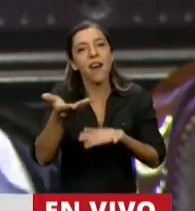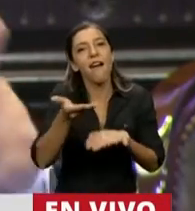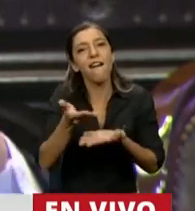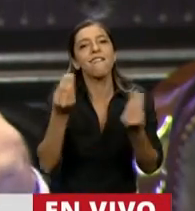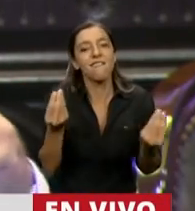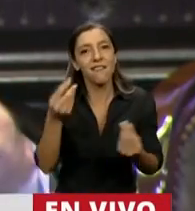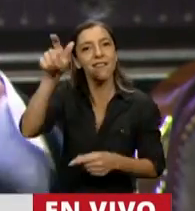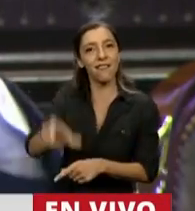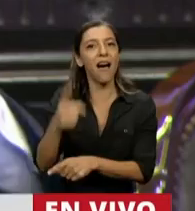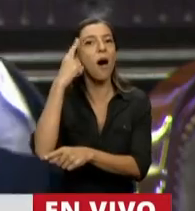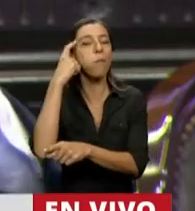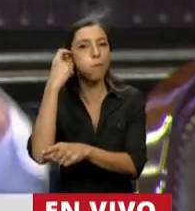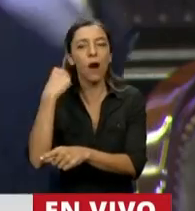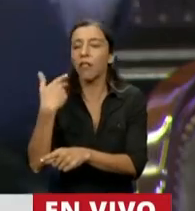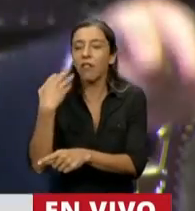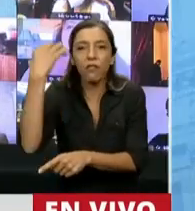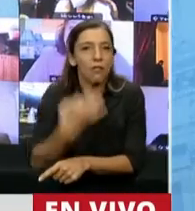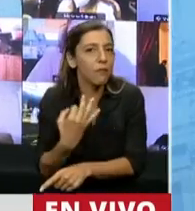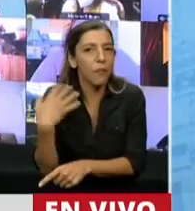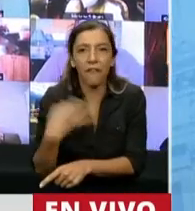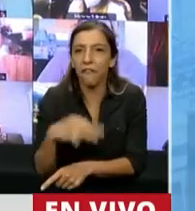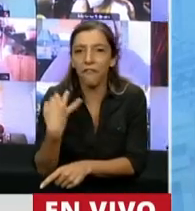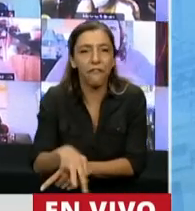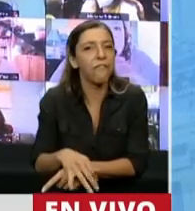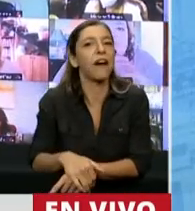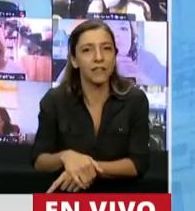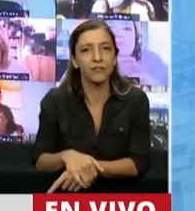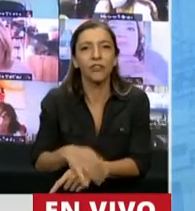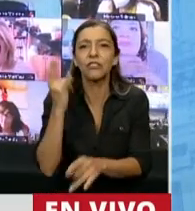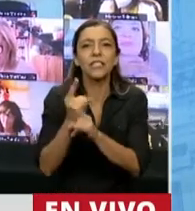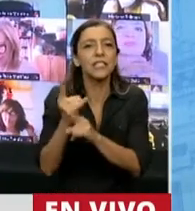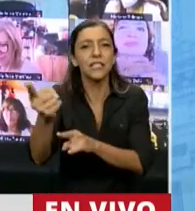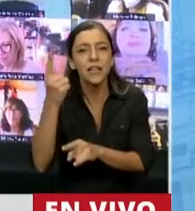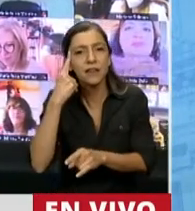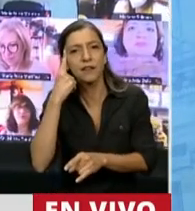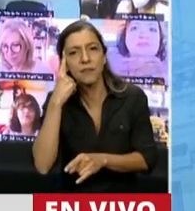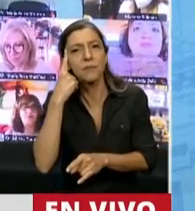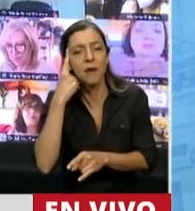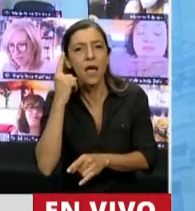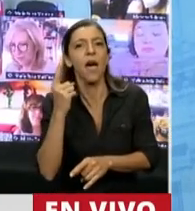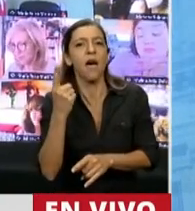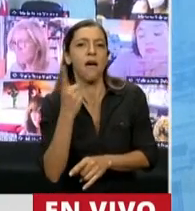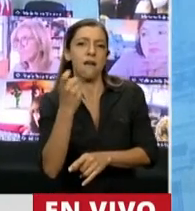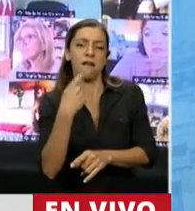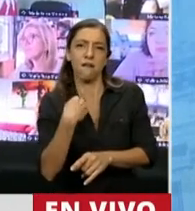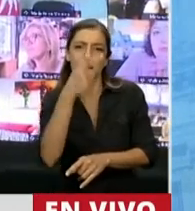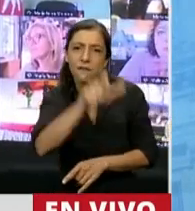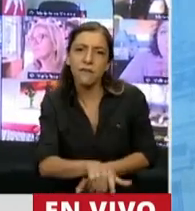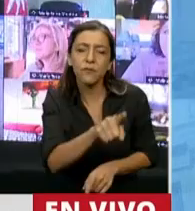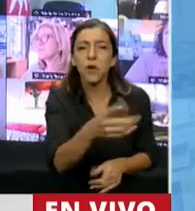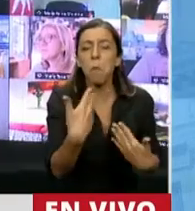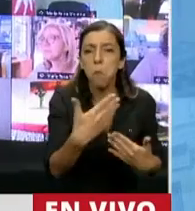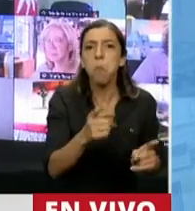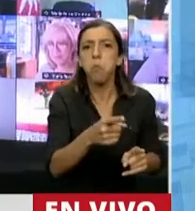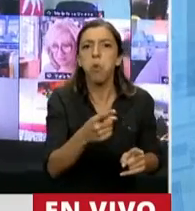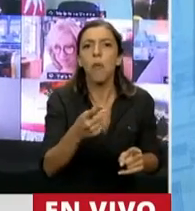lo hizo grande en la vida, es a reconocer que enfrente existe otra persona que incluso piensa distinto que él, juega mejor que él o